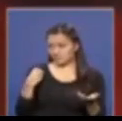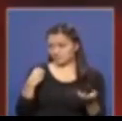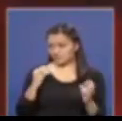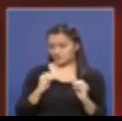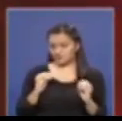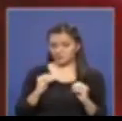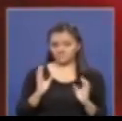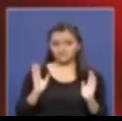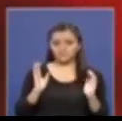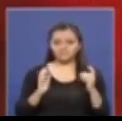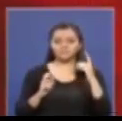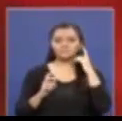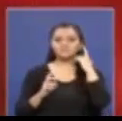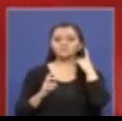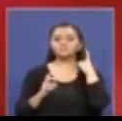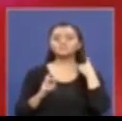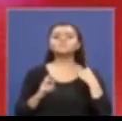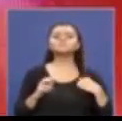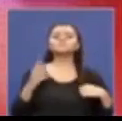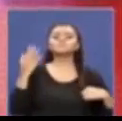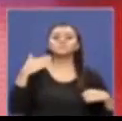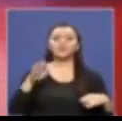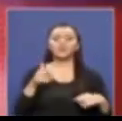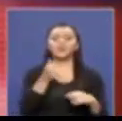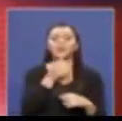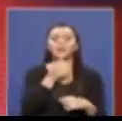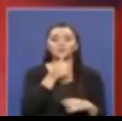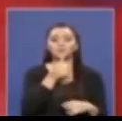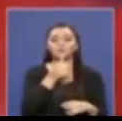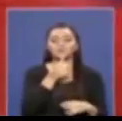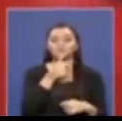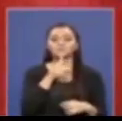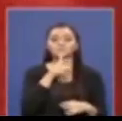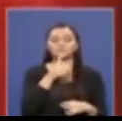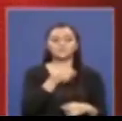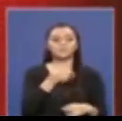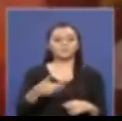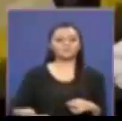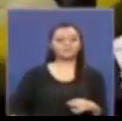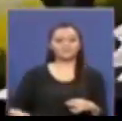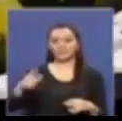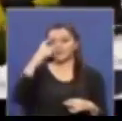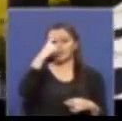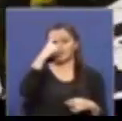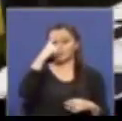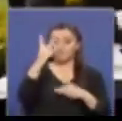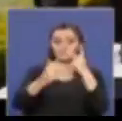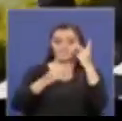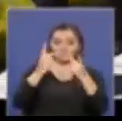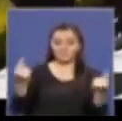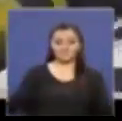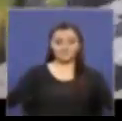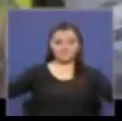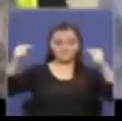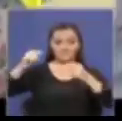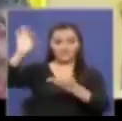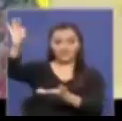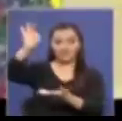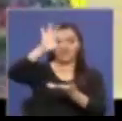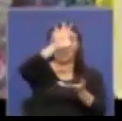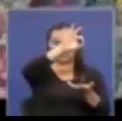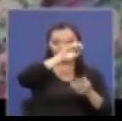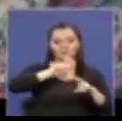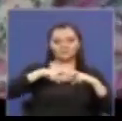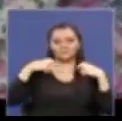Pregunté, me dijeron que estaba listo. Luego tuvimos el almuerzo ofrecido por el señor presidente Evo Morales a los presidentes y delegaciones